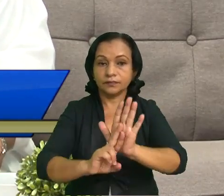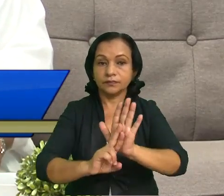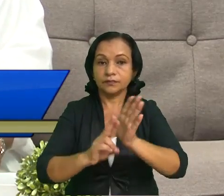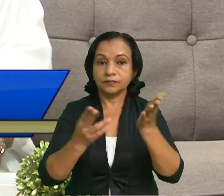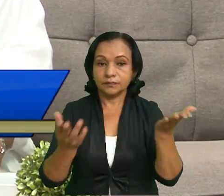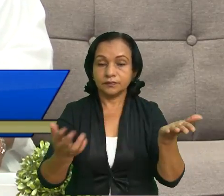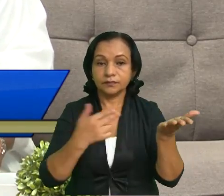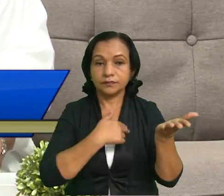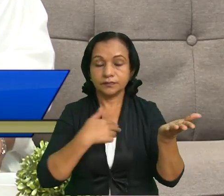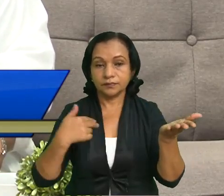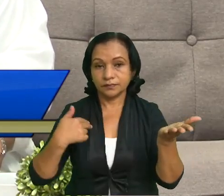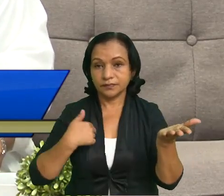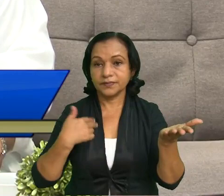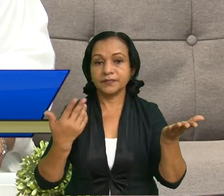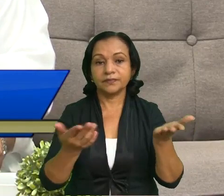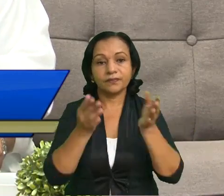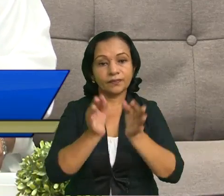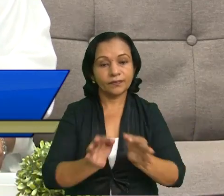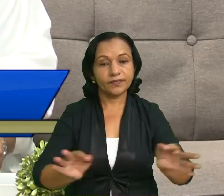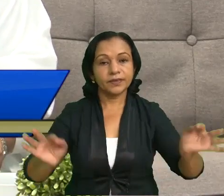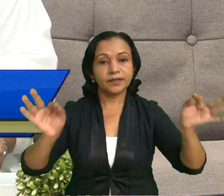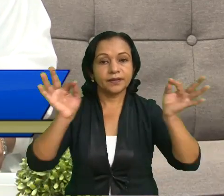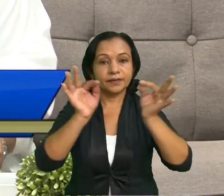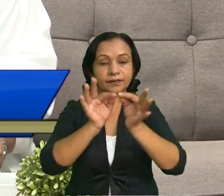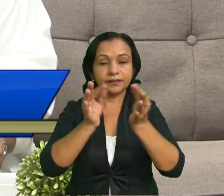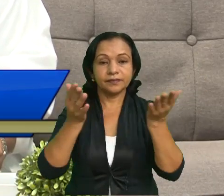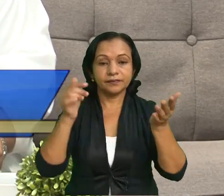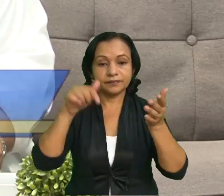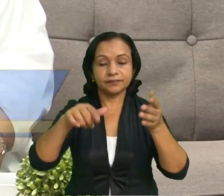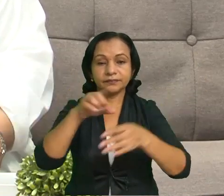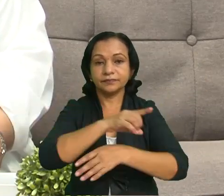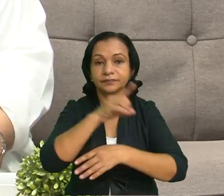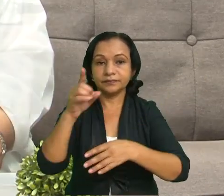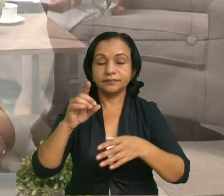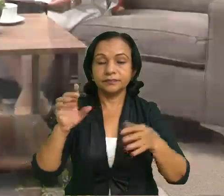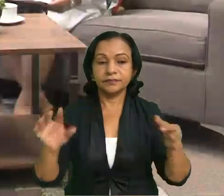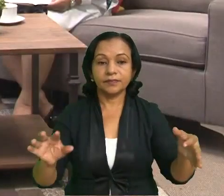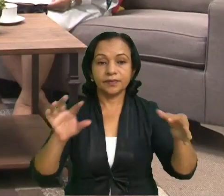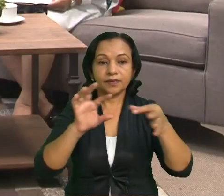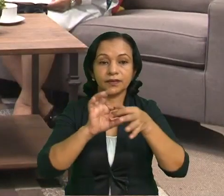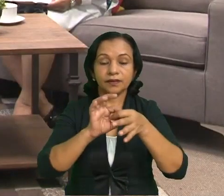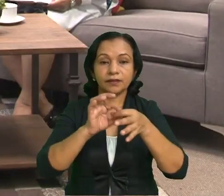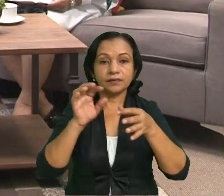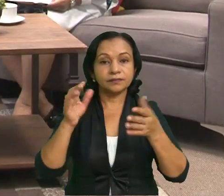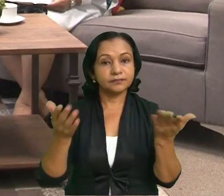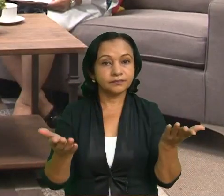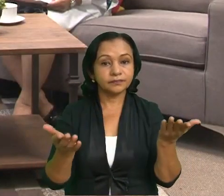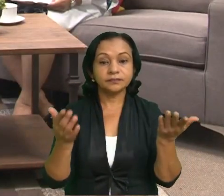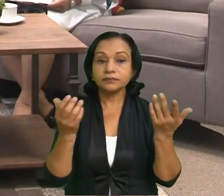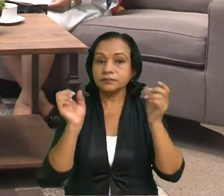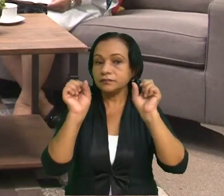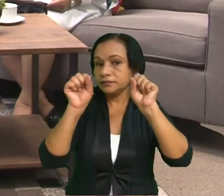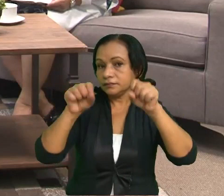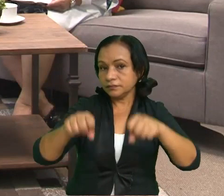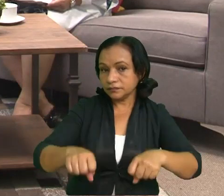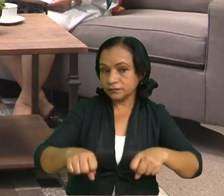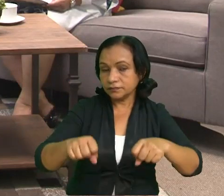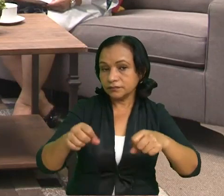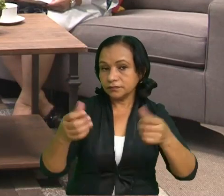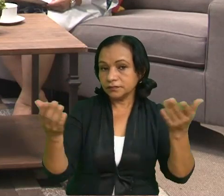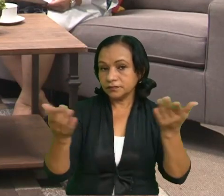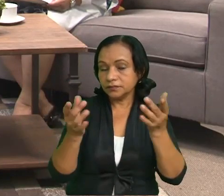se dan así es que es muy importante para nosotros estar la mañana de hoy acá claro que sí y en este momento pues ya es posible hacer una suerte